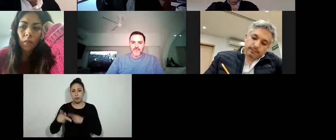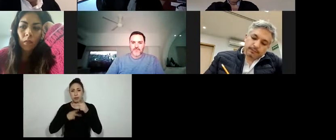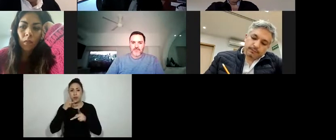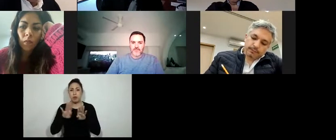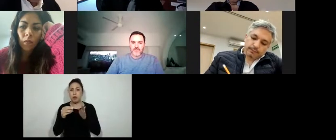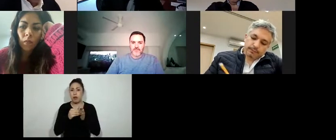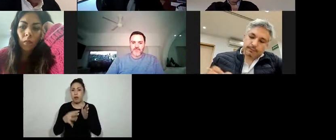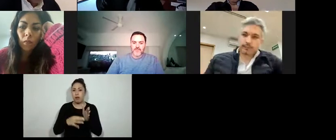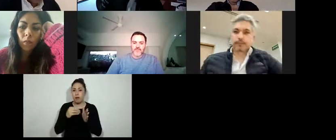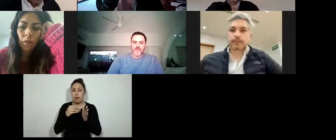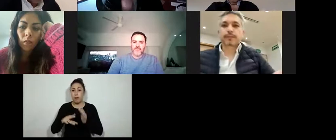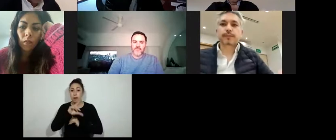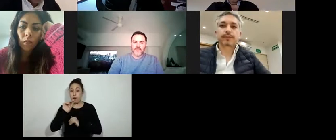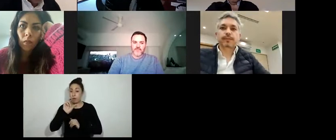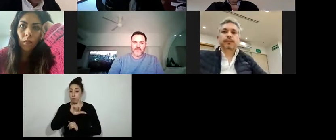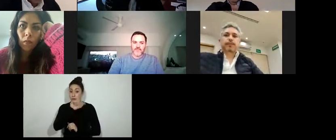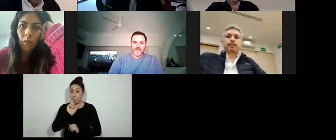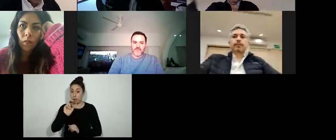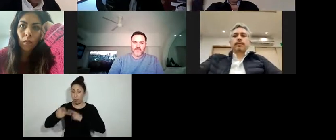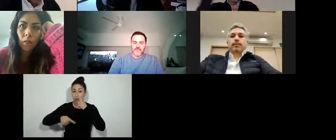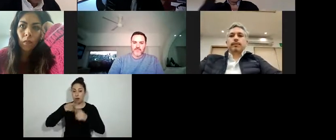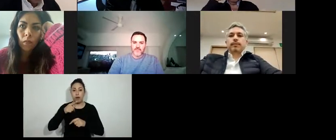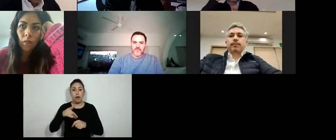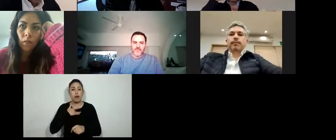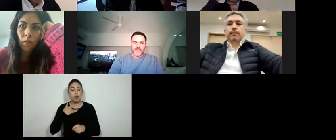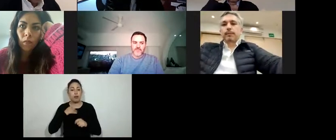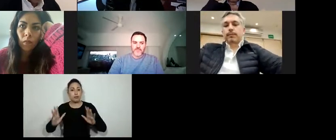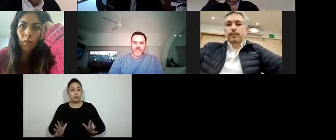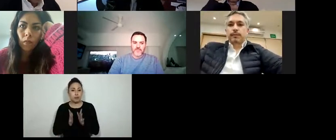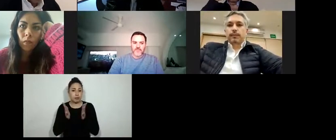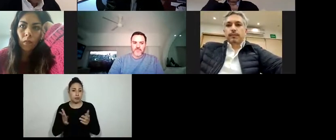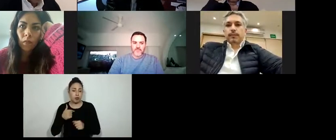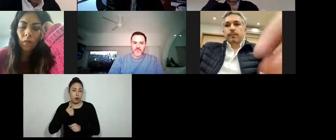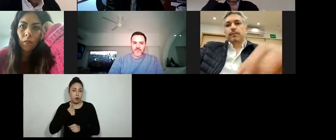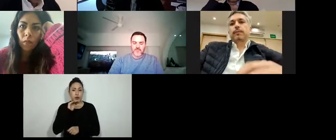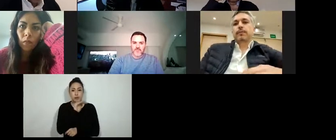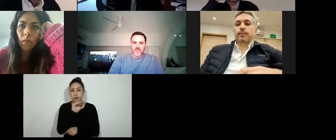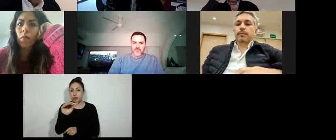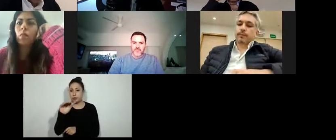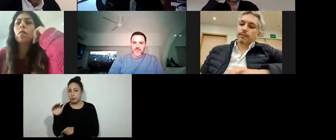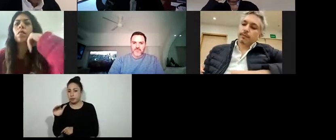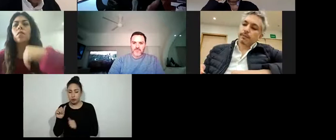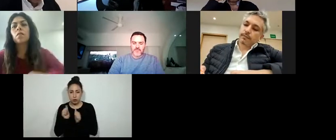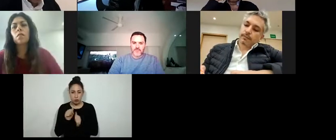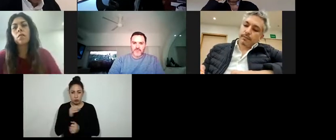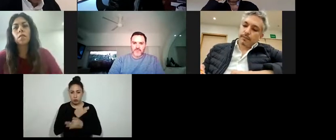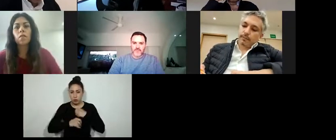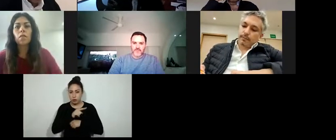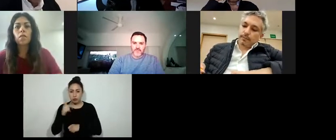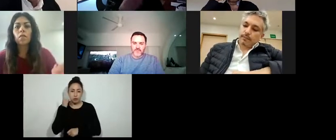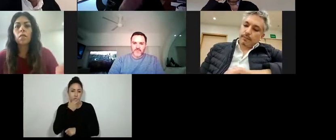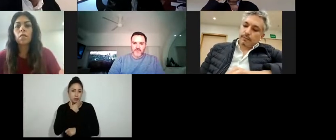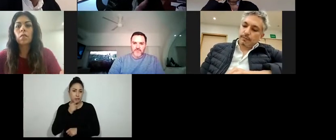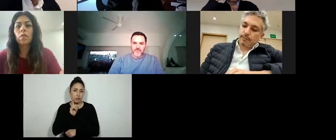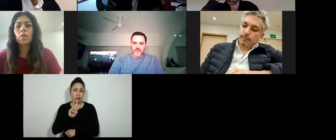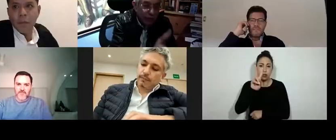ver sorprendidos. Efectivamente, yo lo que hubiera manejado es decir, señoras, señores diputados, nos equivocamos